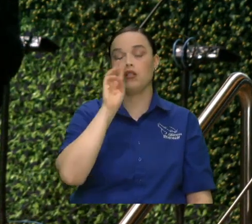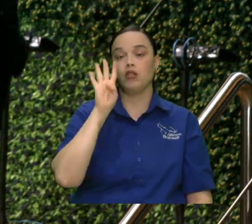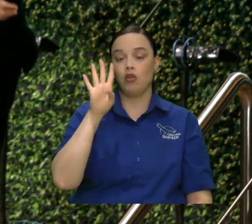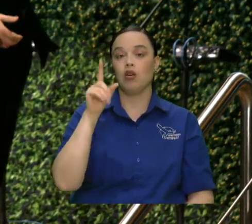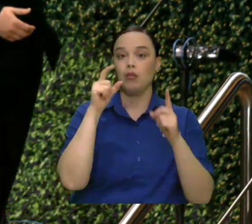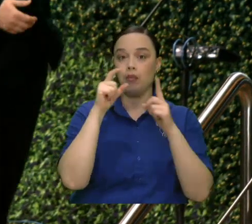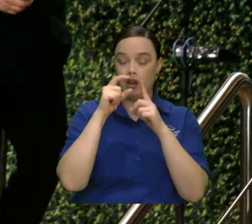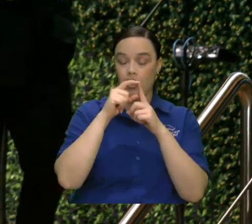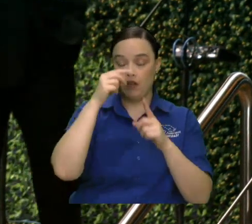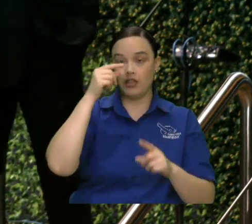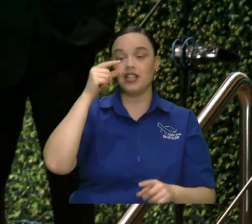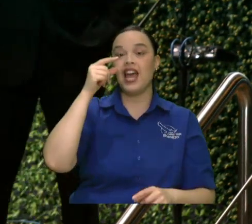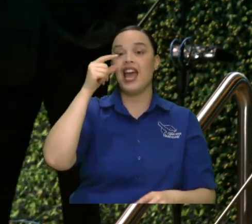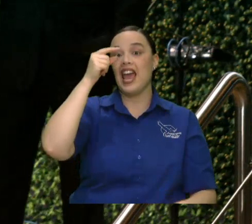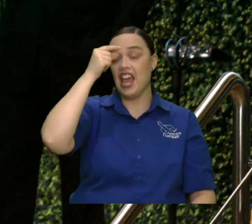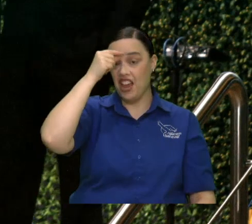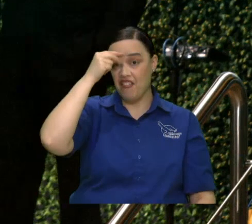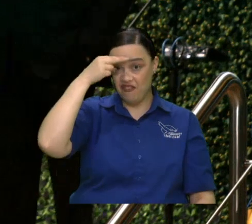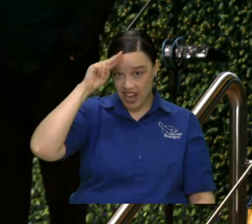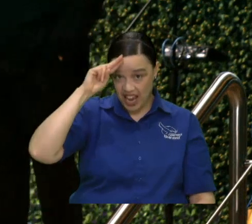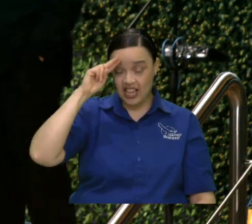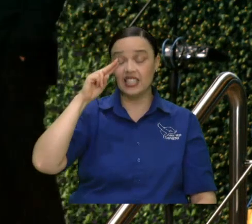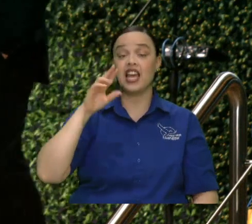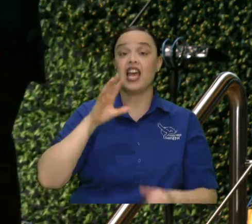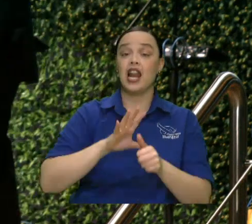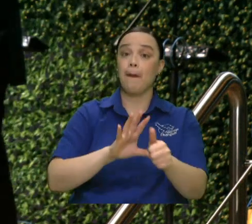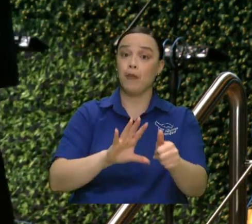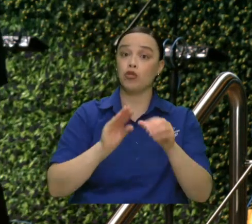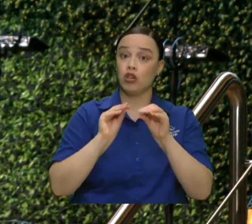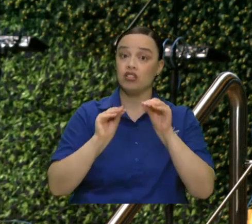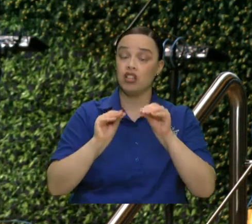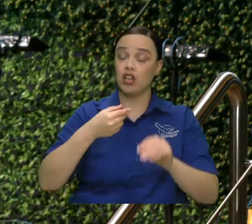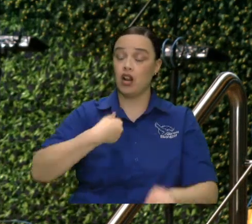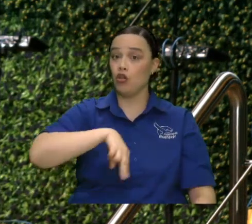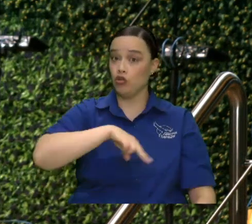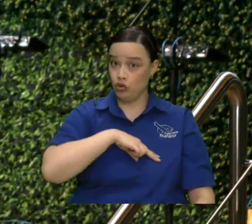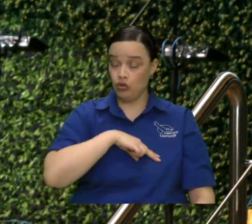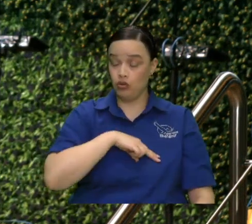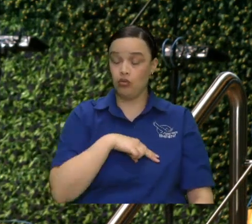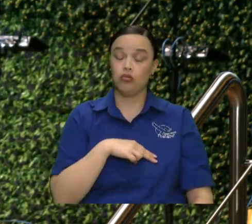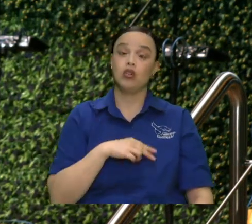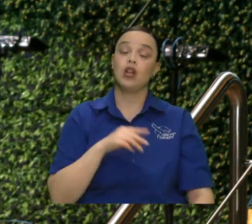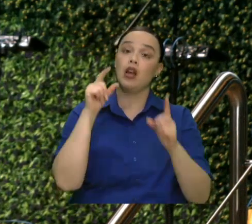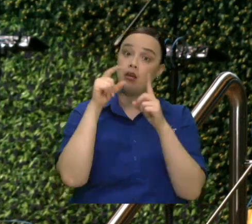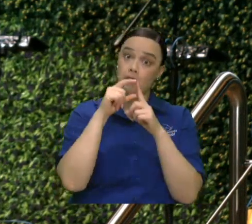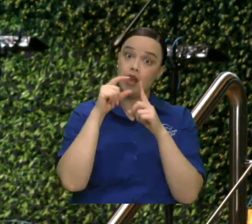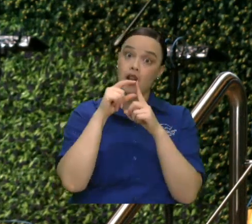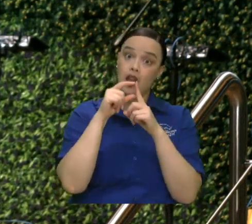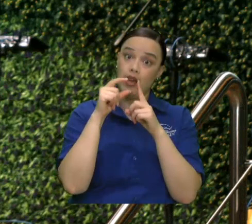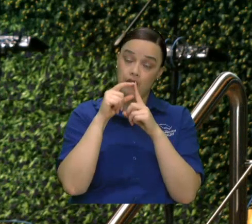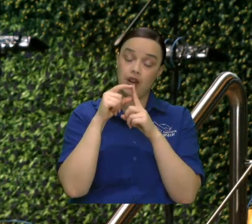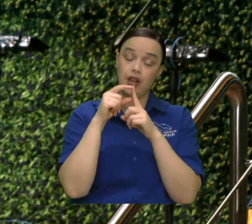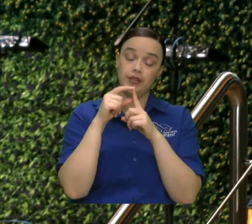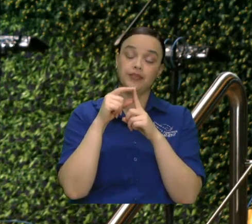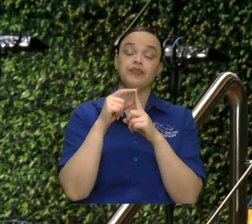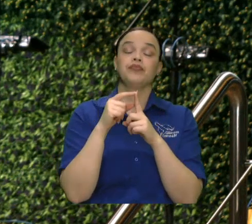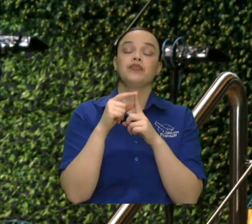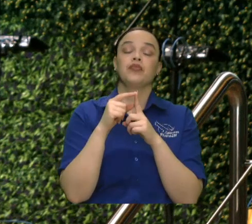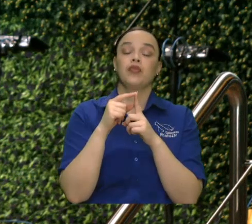estado enseñando y que de alguna manera han sido de mucha edificación para nosotros esta palabra de de la misma manera